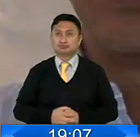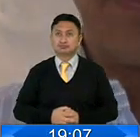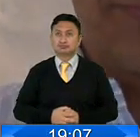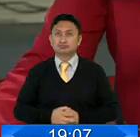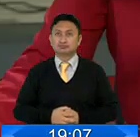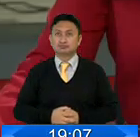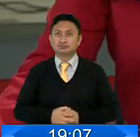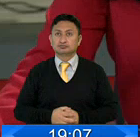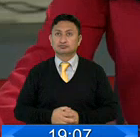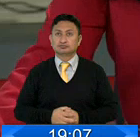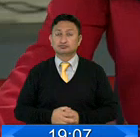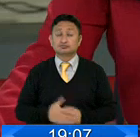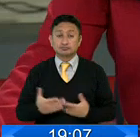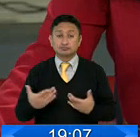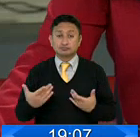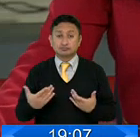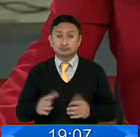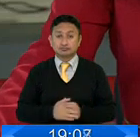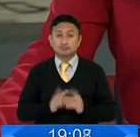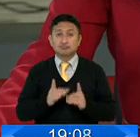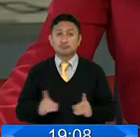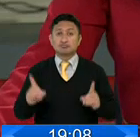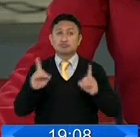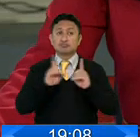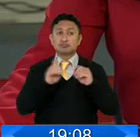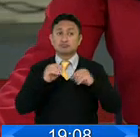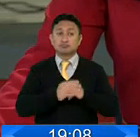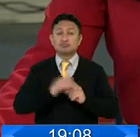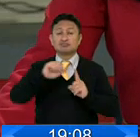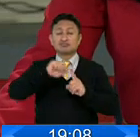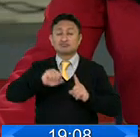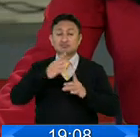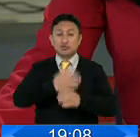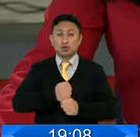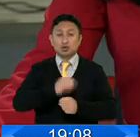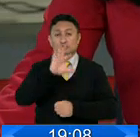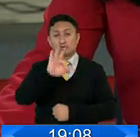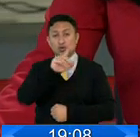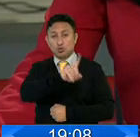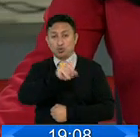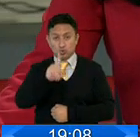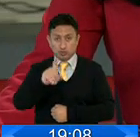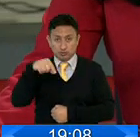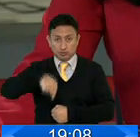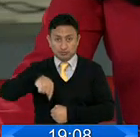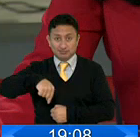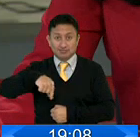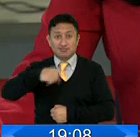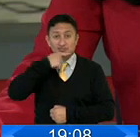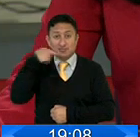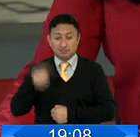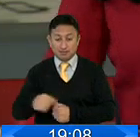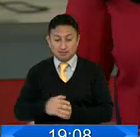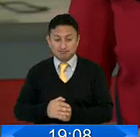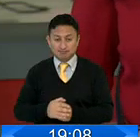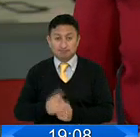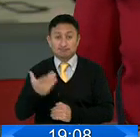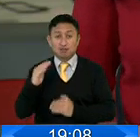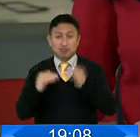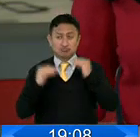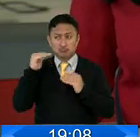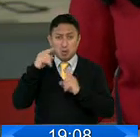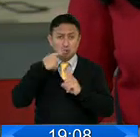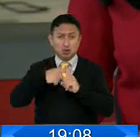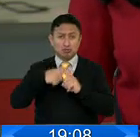Rosero. De acuerdo a las cifras reportadas por el sistema de seguridad EQ911, durante este feriado el balance es